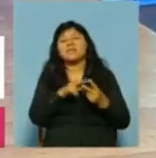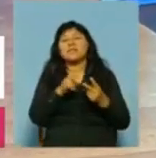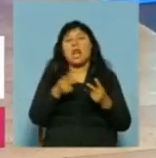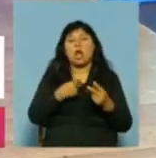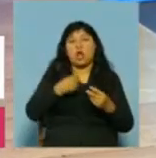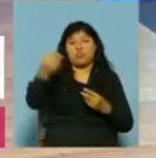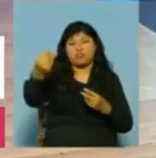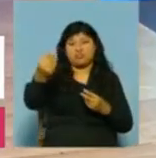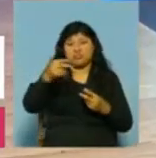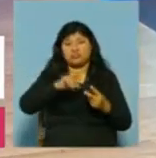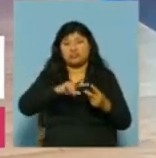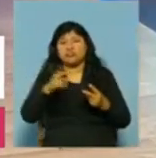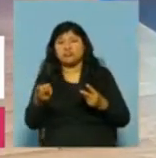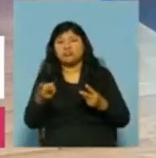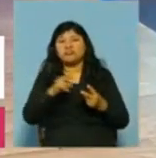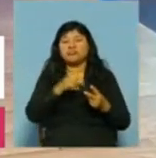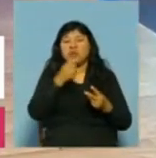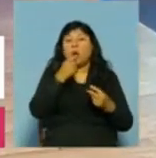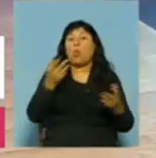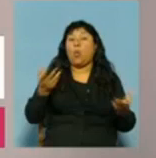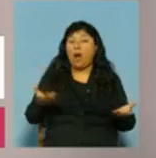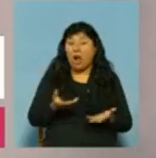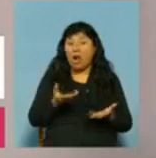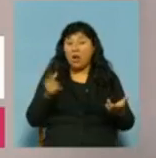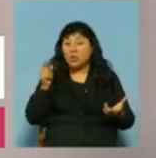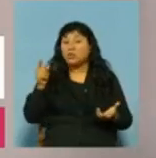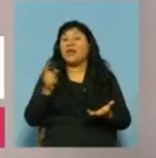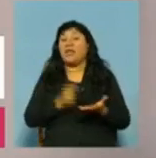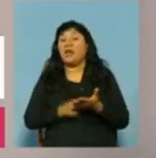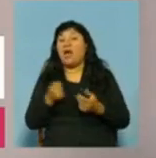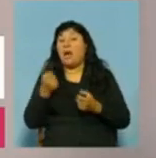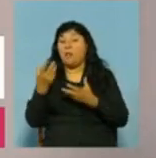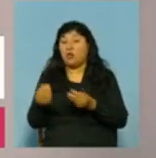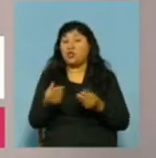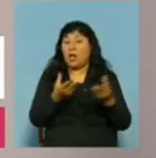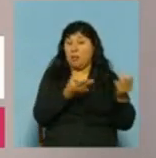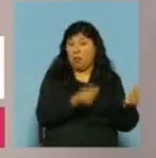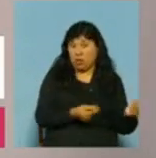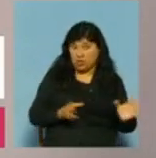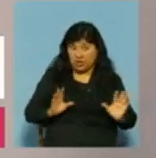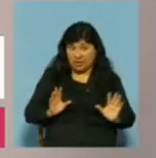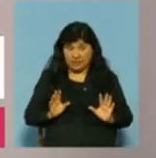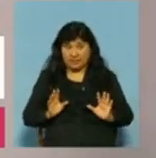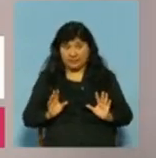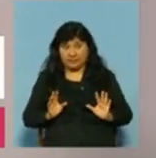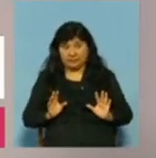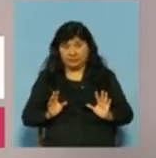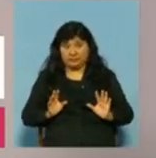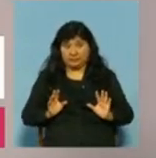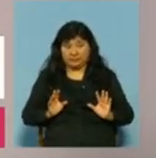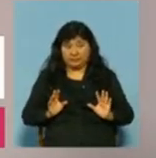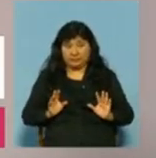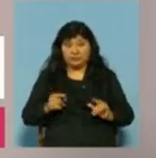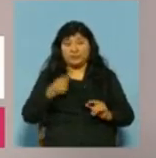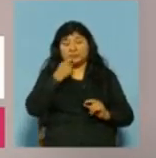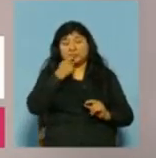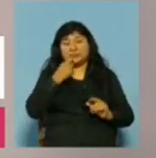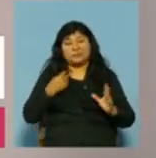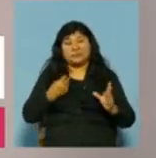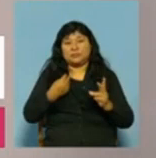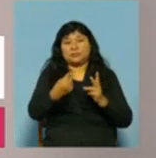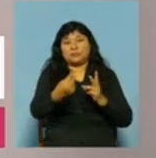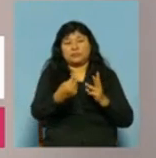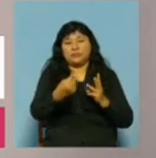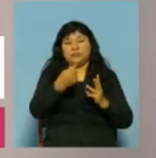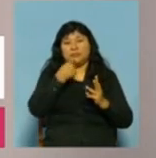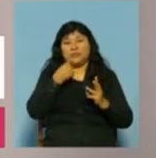nosotros venimos diciendo desde antes de los pasos que en caso que se genera un ballottage y nosotros no participemos el ballottage lo que le vamos